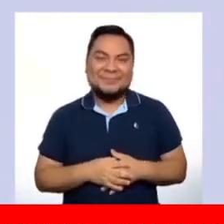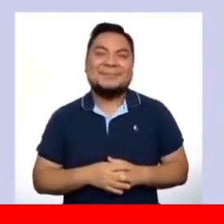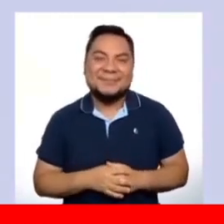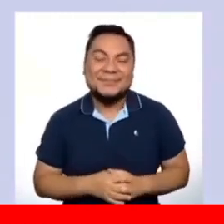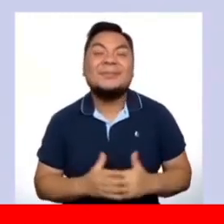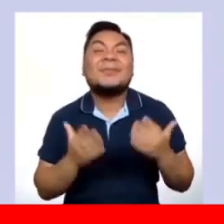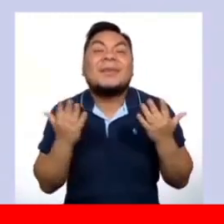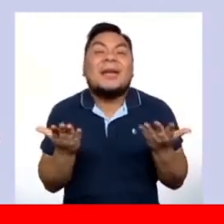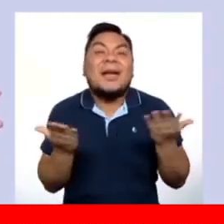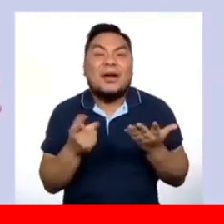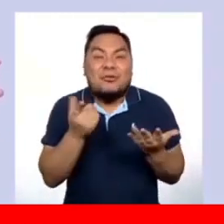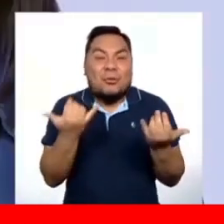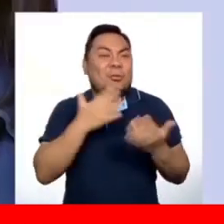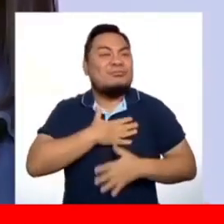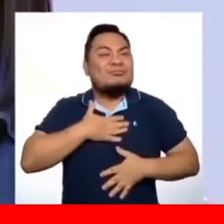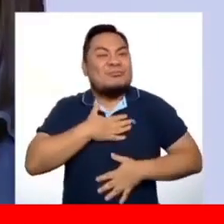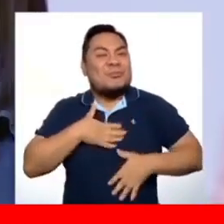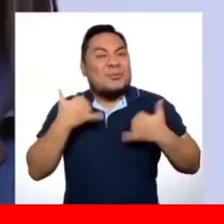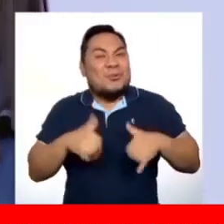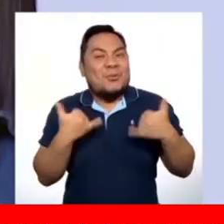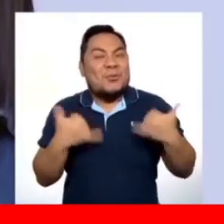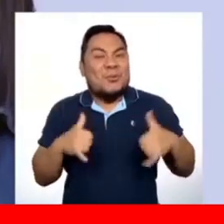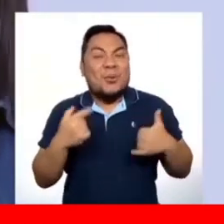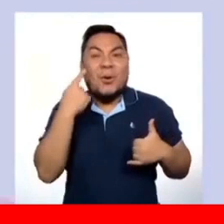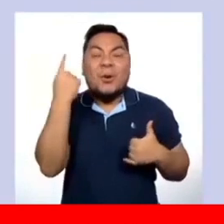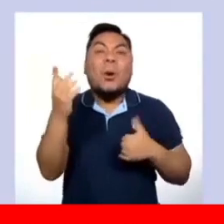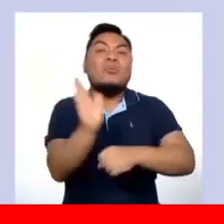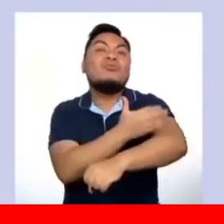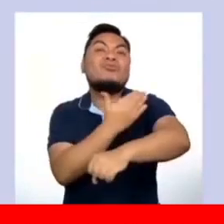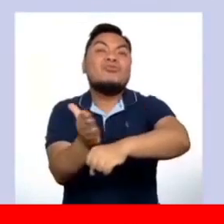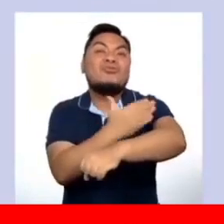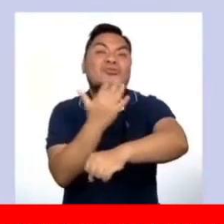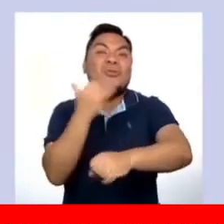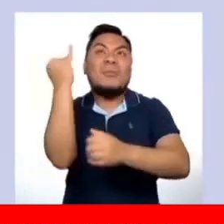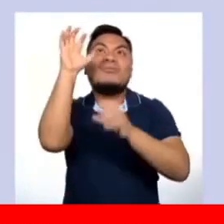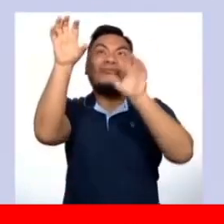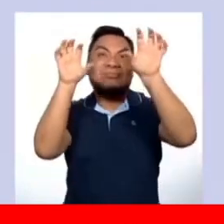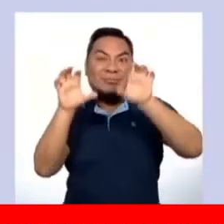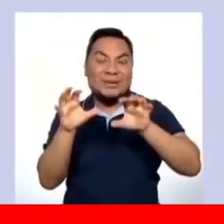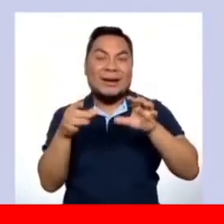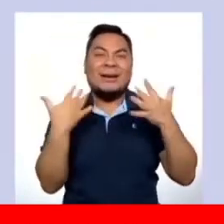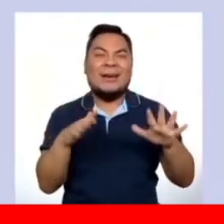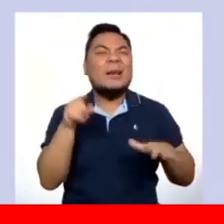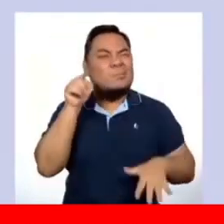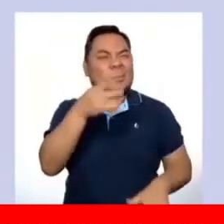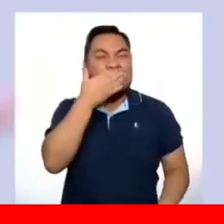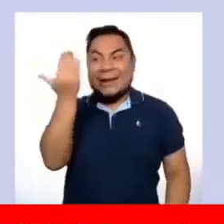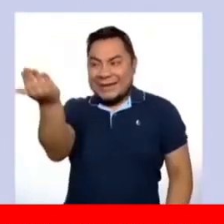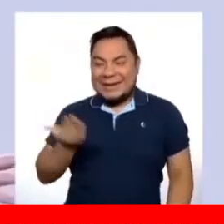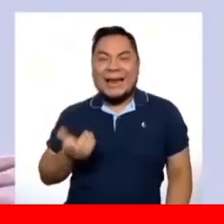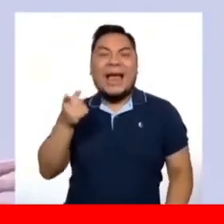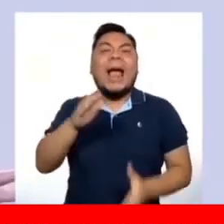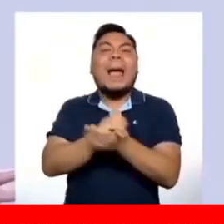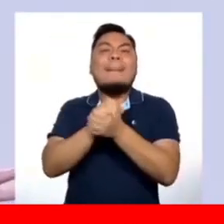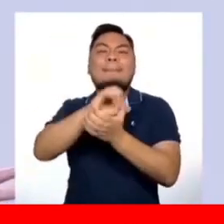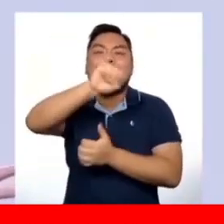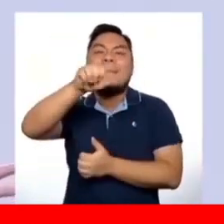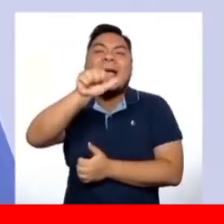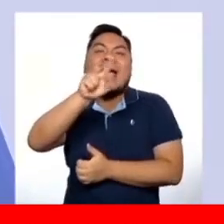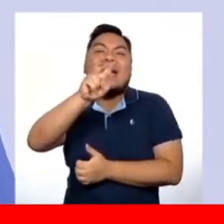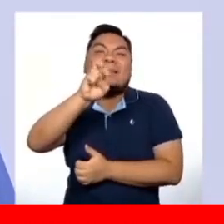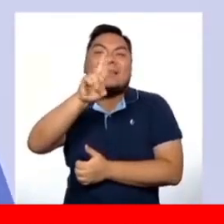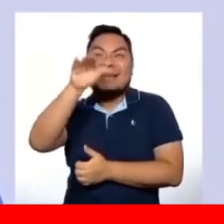Entonces, vamos a divertirnos con un juego de animación musical. Y para eso, hemos invitado a nuestro amigo Javier